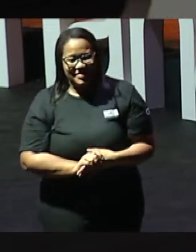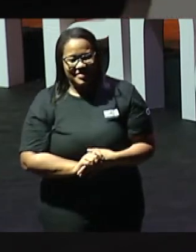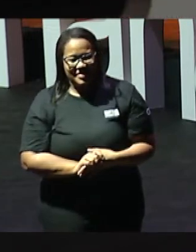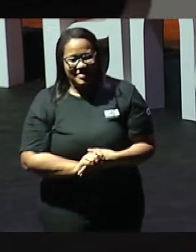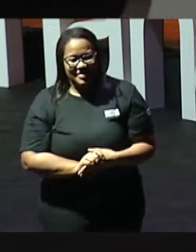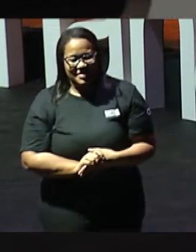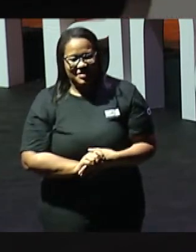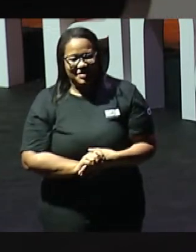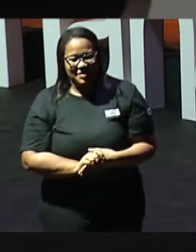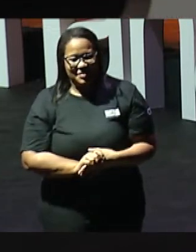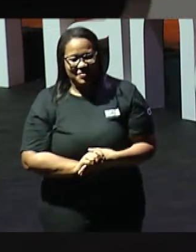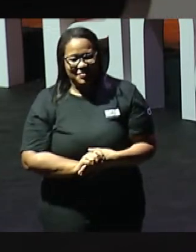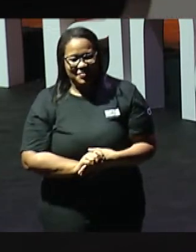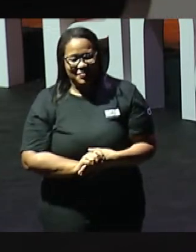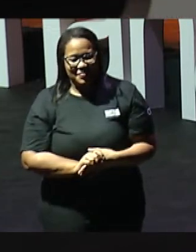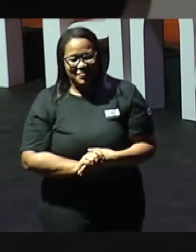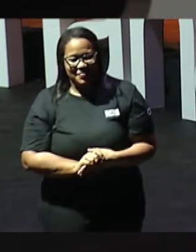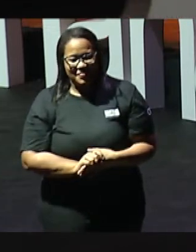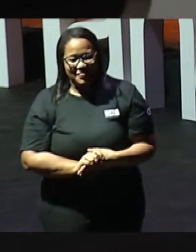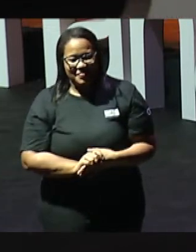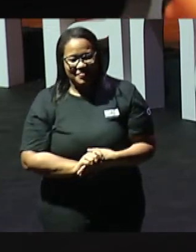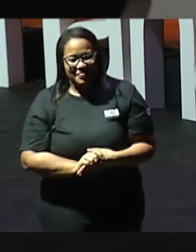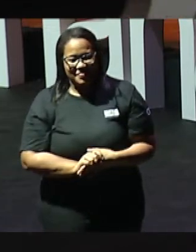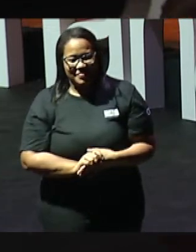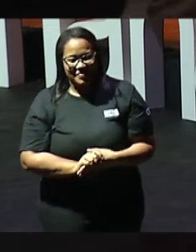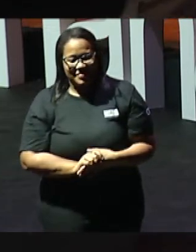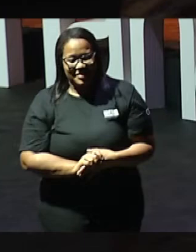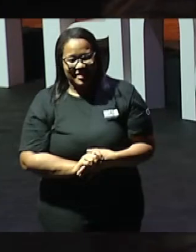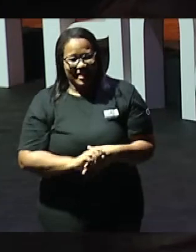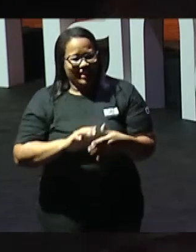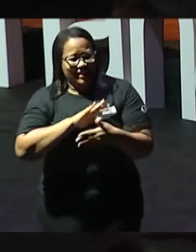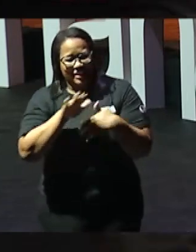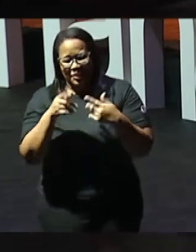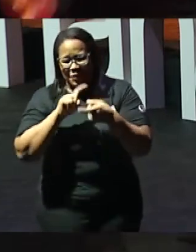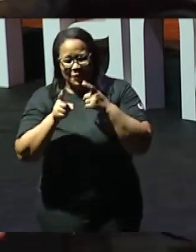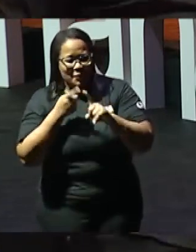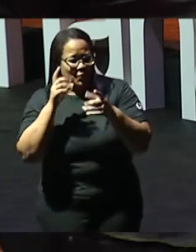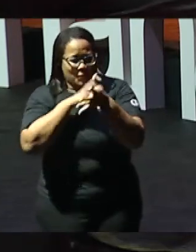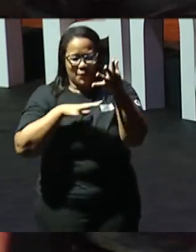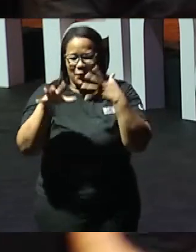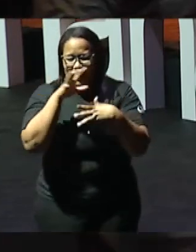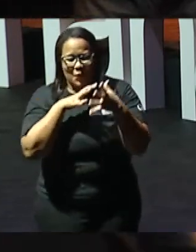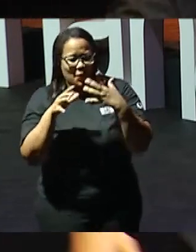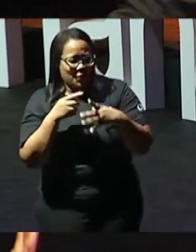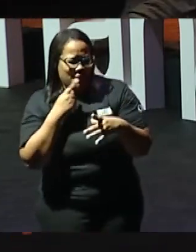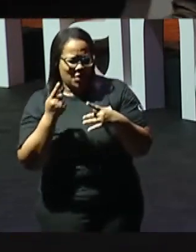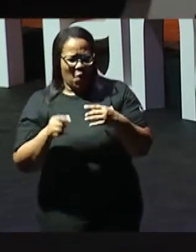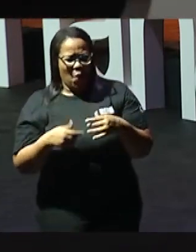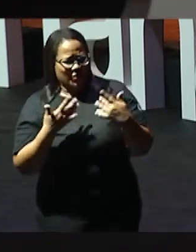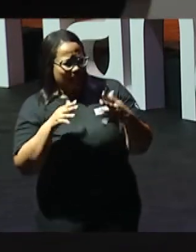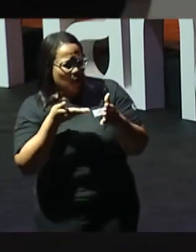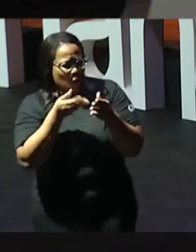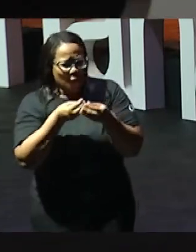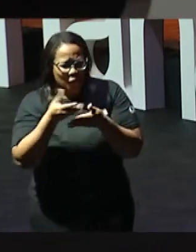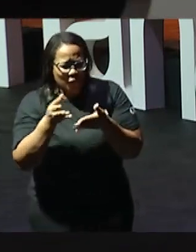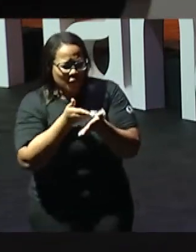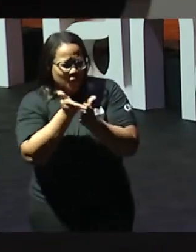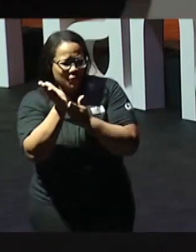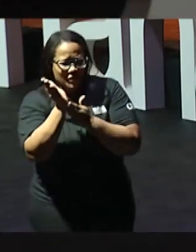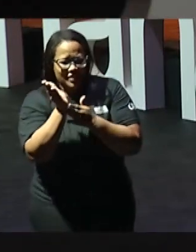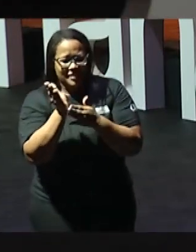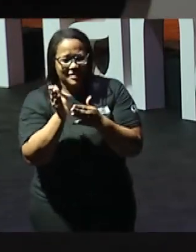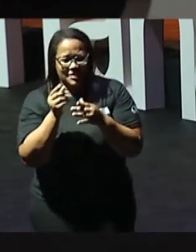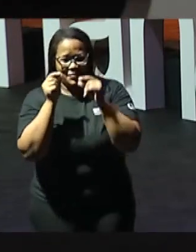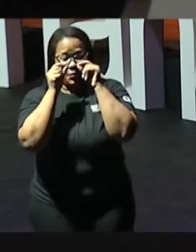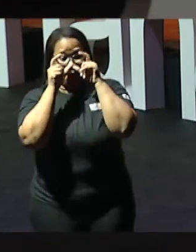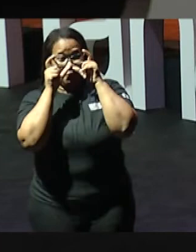yo no lo estoy diciendo la tarjeta que compramos los derechos a medias costales luego pasa que este año y que ya está todo viento en popa el ver todos los ojos como los